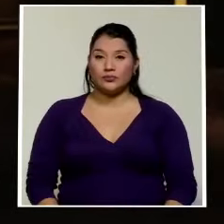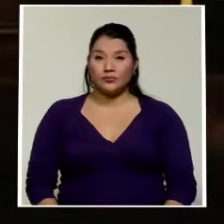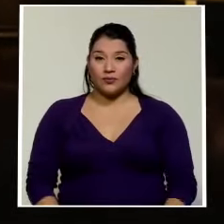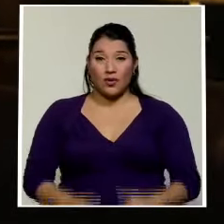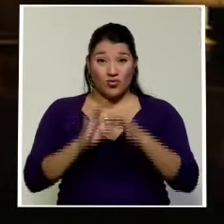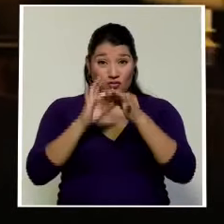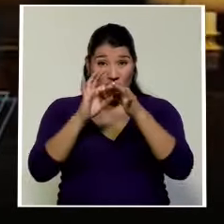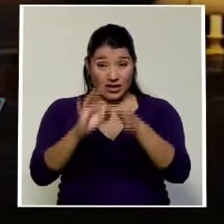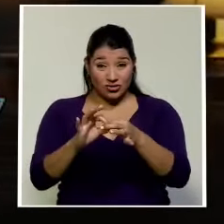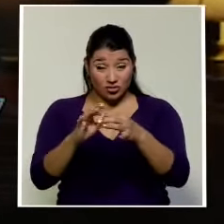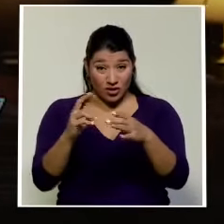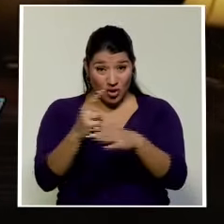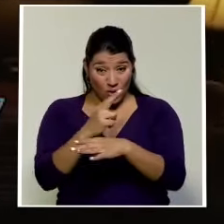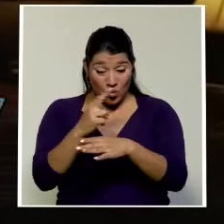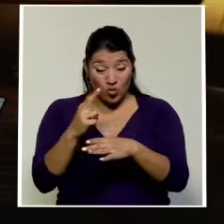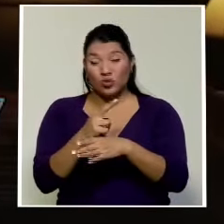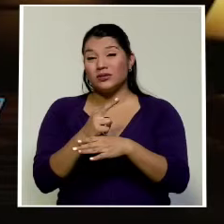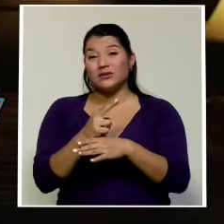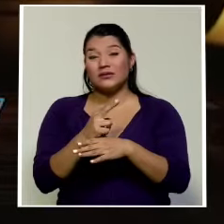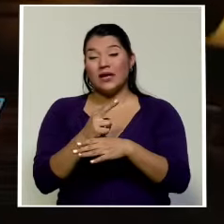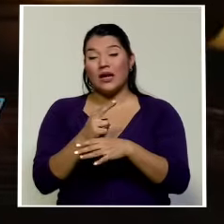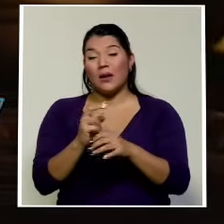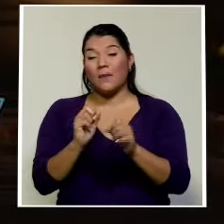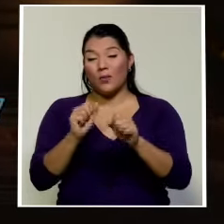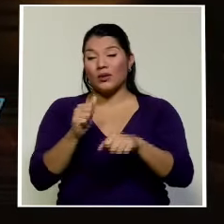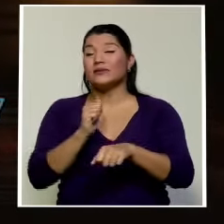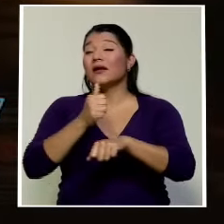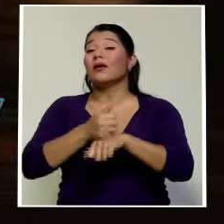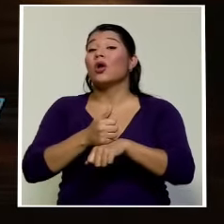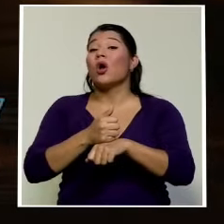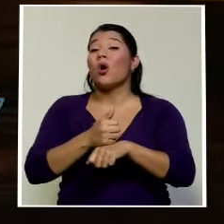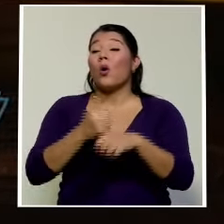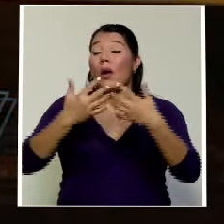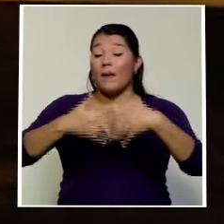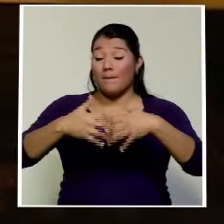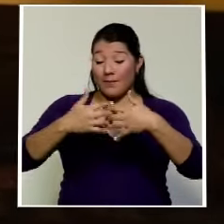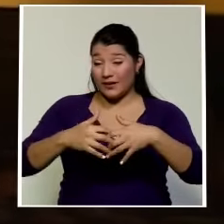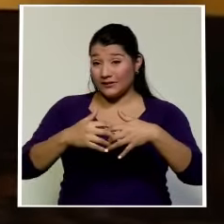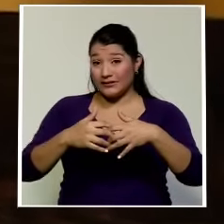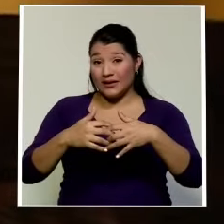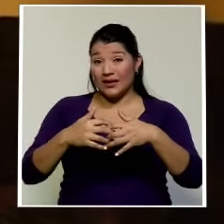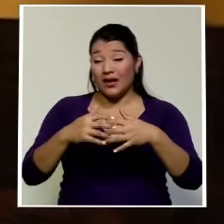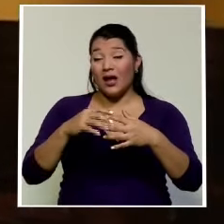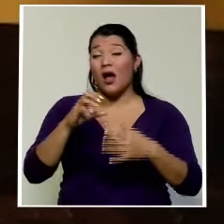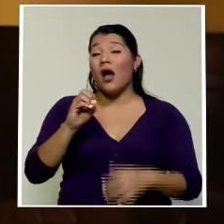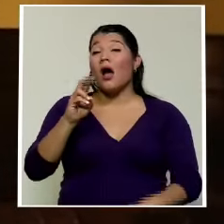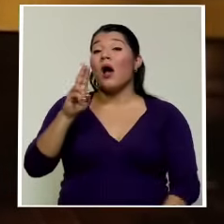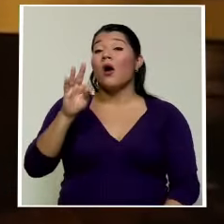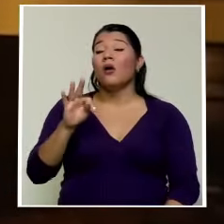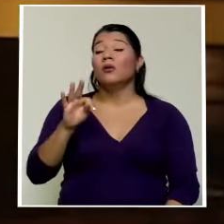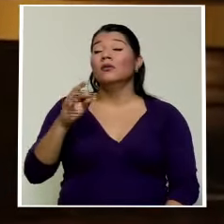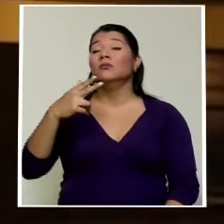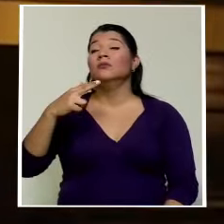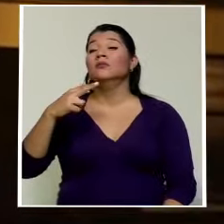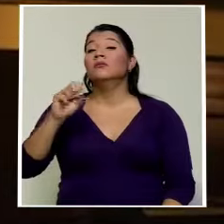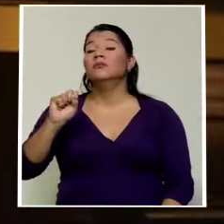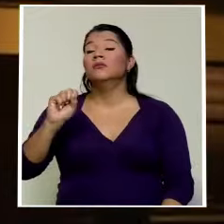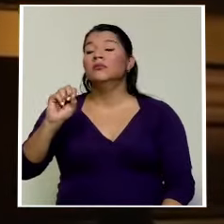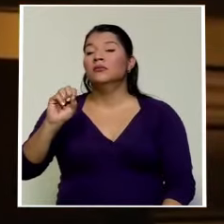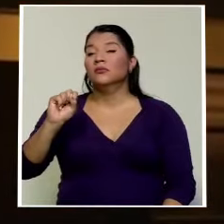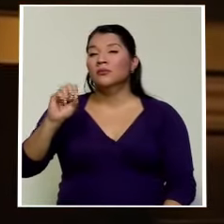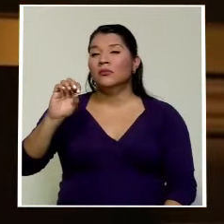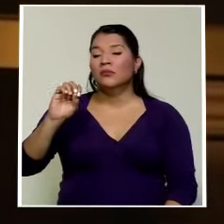respecto de la utilidad de crear esta offshore, el exministro negó que tuviera alguna motivación de eludir